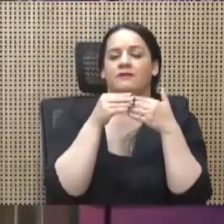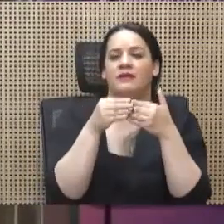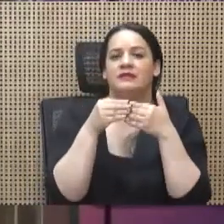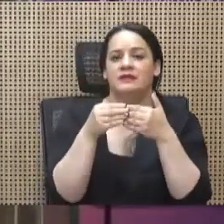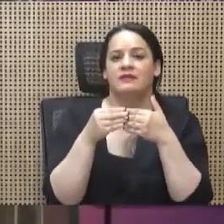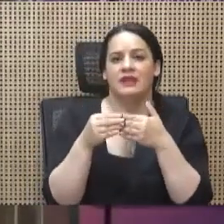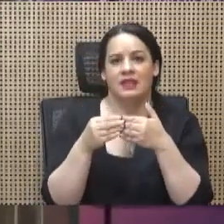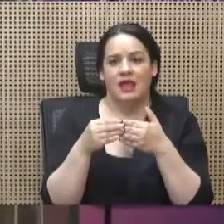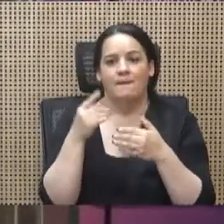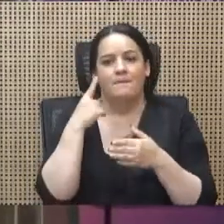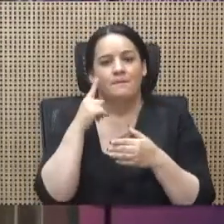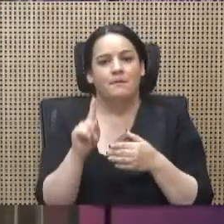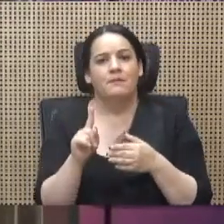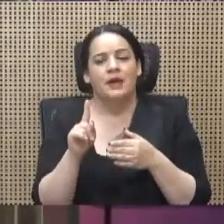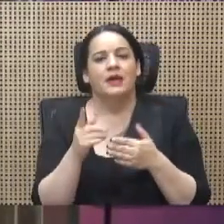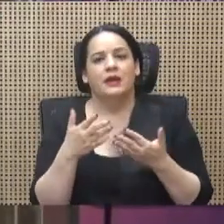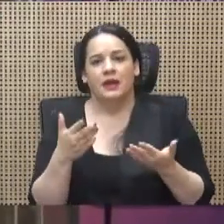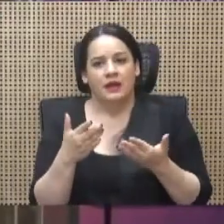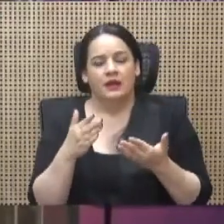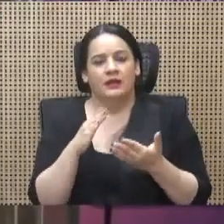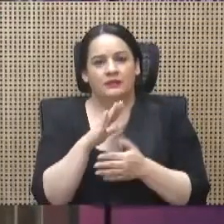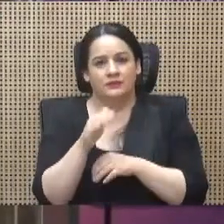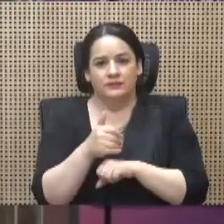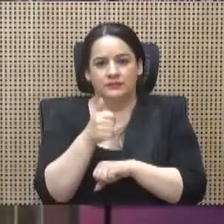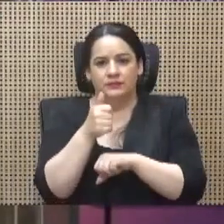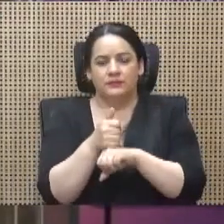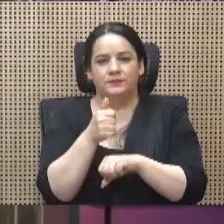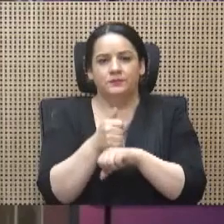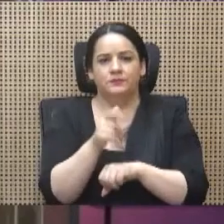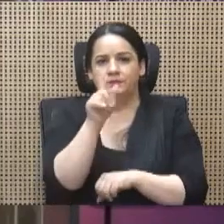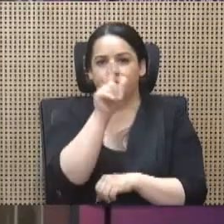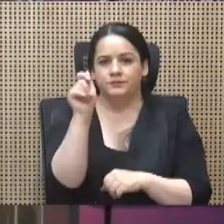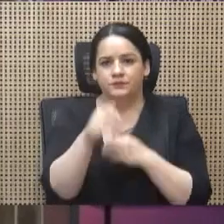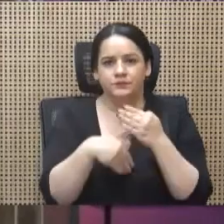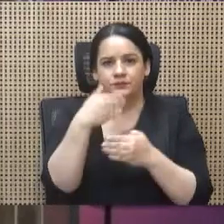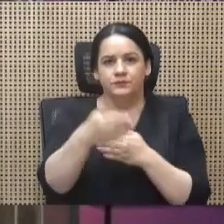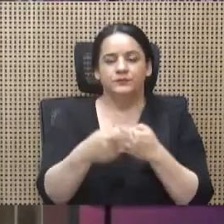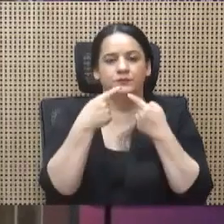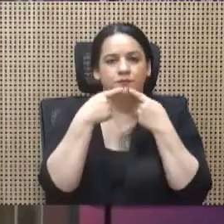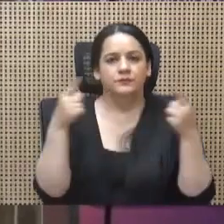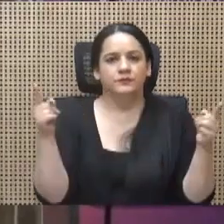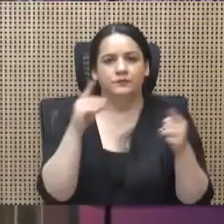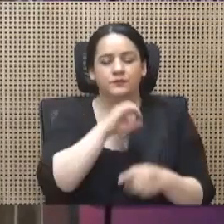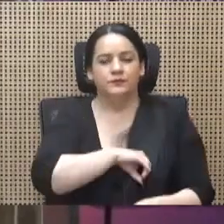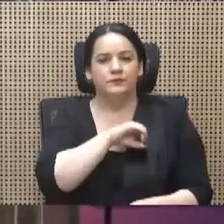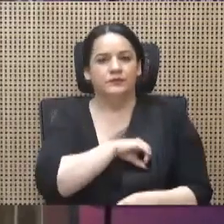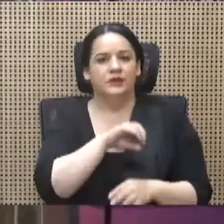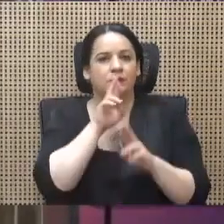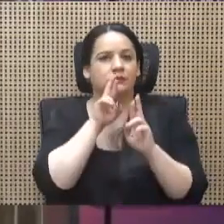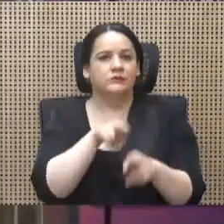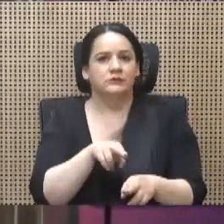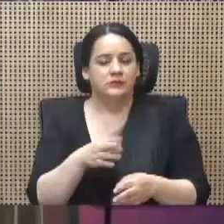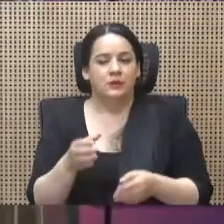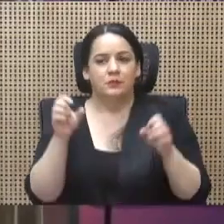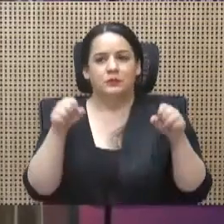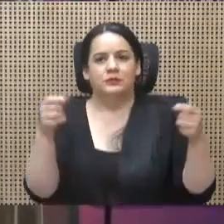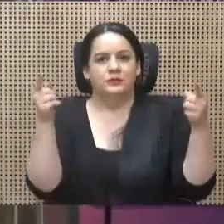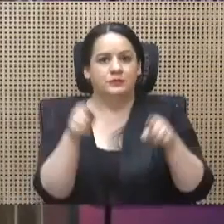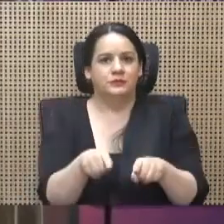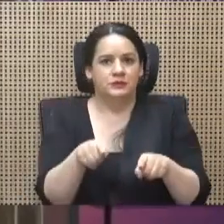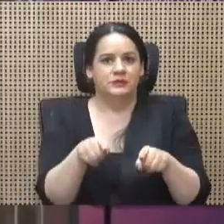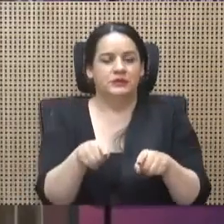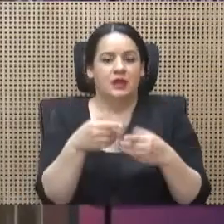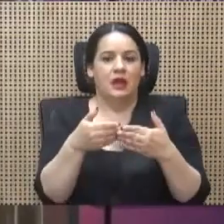en el tanto se define que será un mes después de la declaratoria oficial de los resultados que podría darse el caso que sea